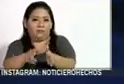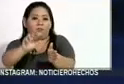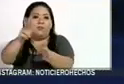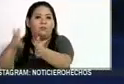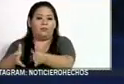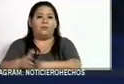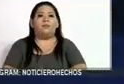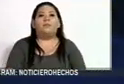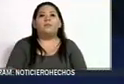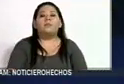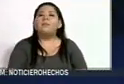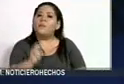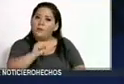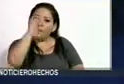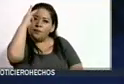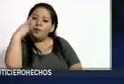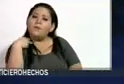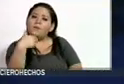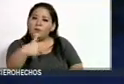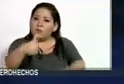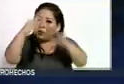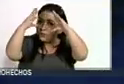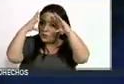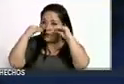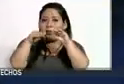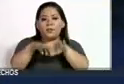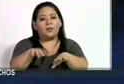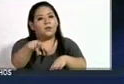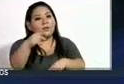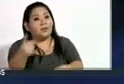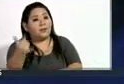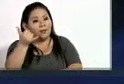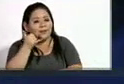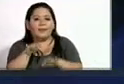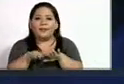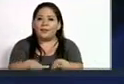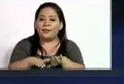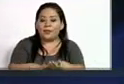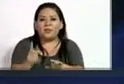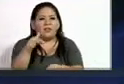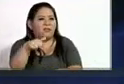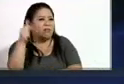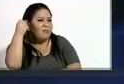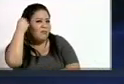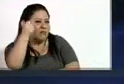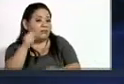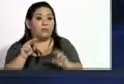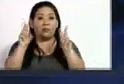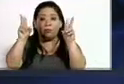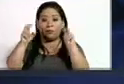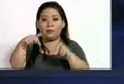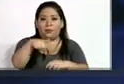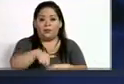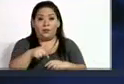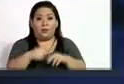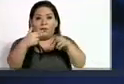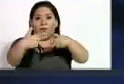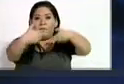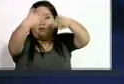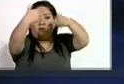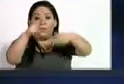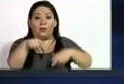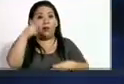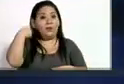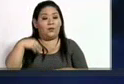momento. Sí, doctor, buenas noches. Gracias por atender nuestra llamada. punto importante a destacar dentro de este enlace que tenemos vía Skype con el